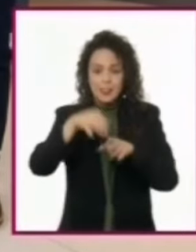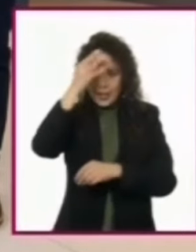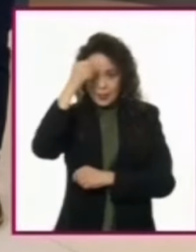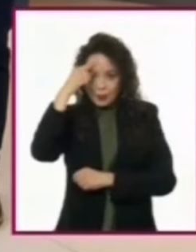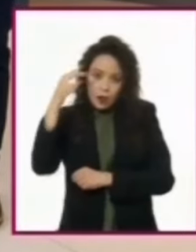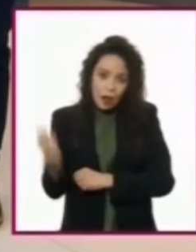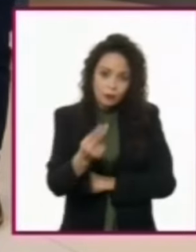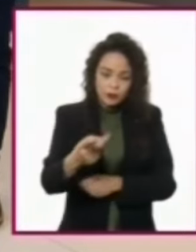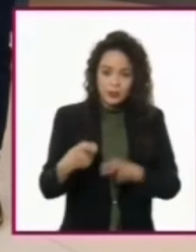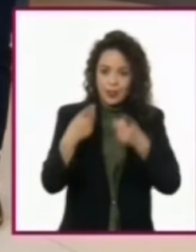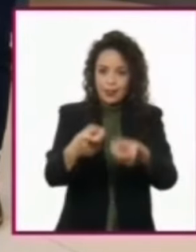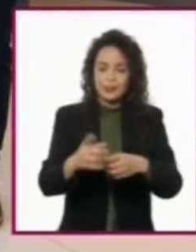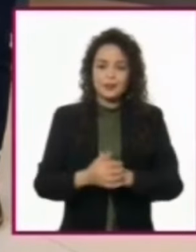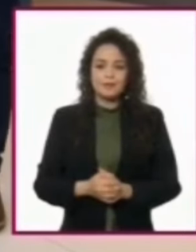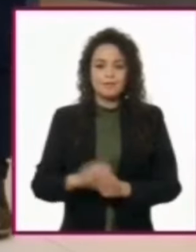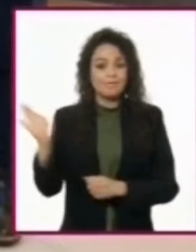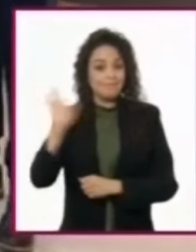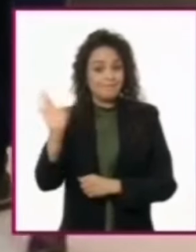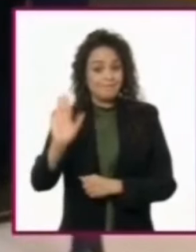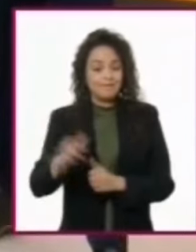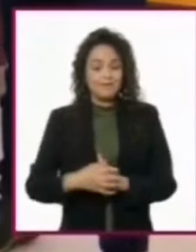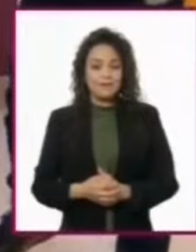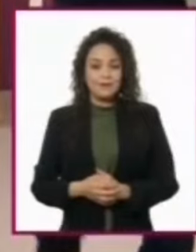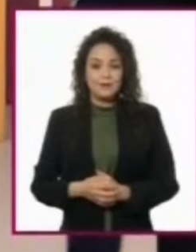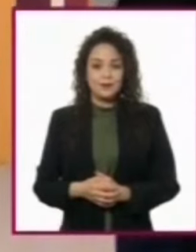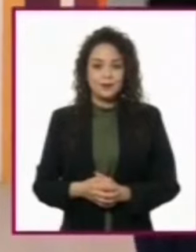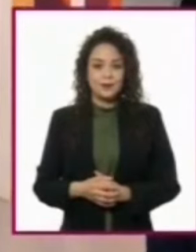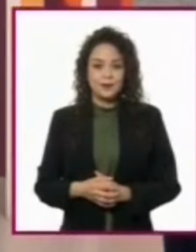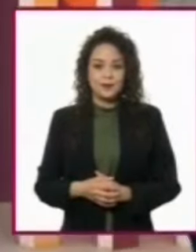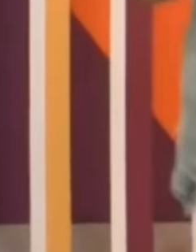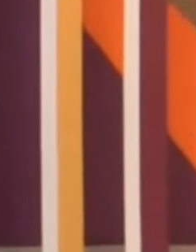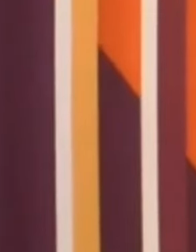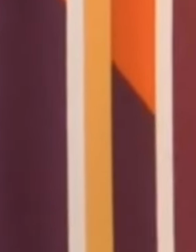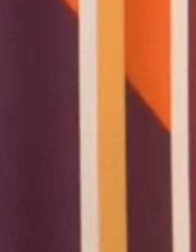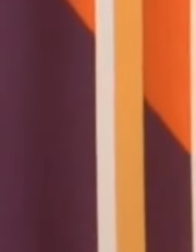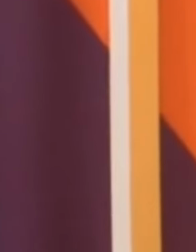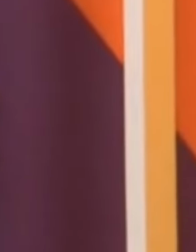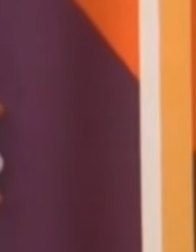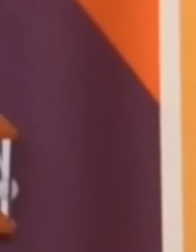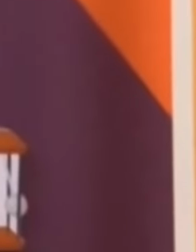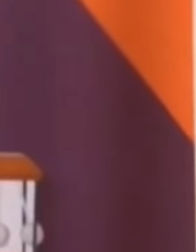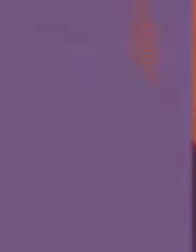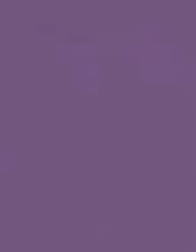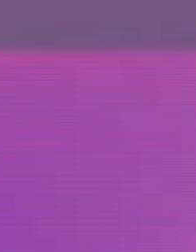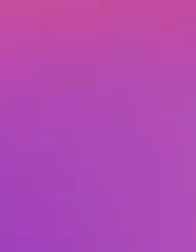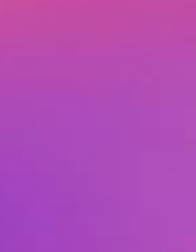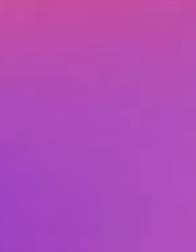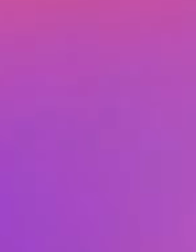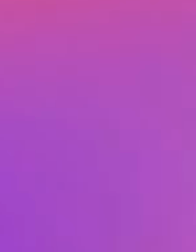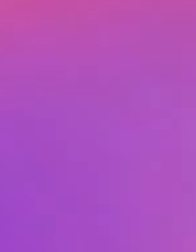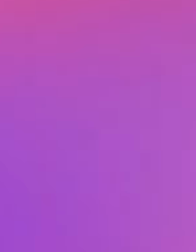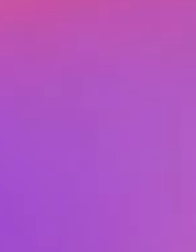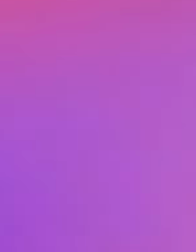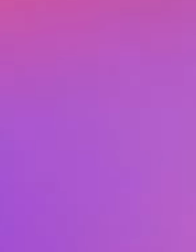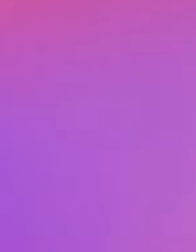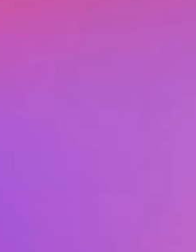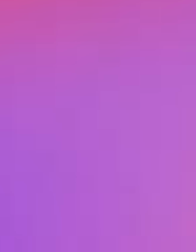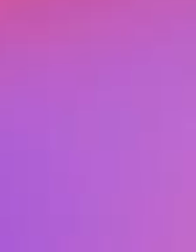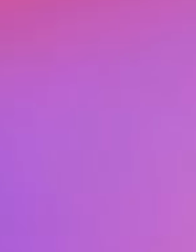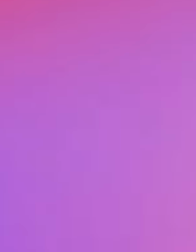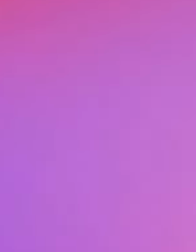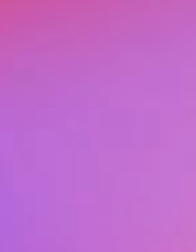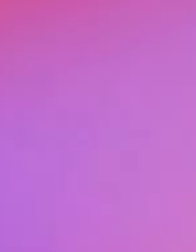ustedes. Hasta pronto. Oiga, maestro, qué interesante. A mí la verdad Sí. es que Sí, bastante. Si tienes dudas